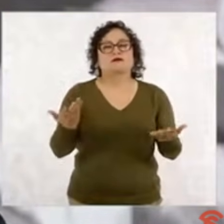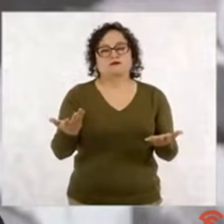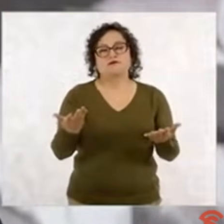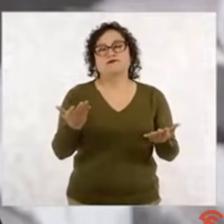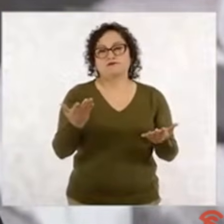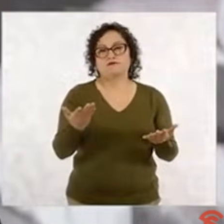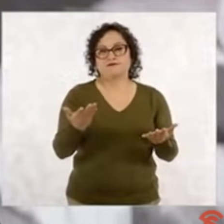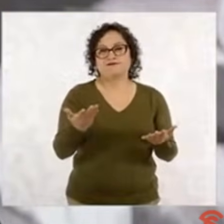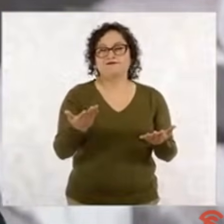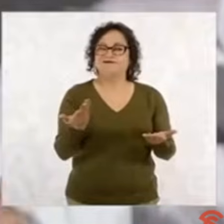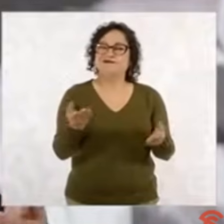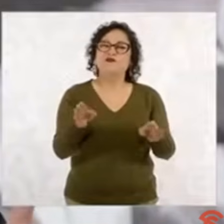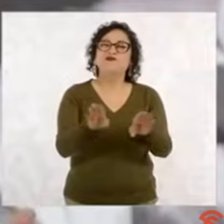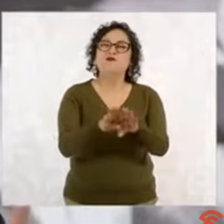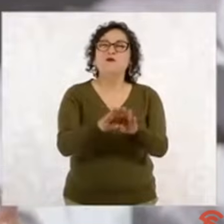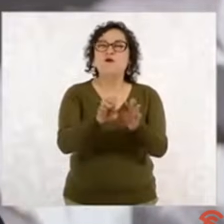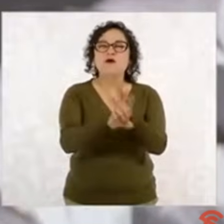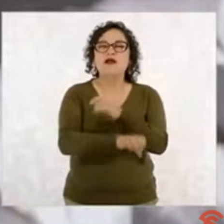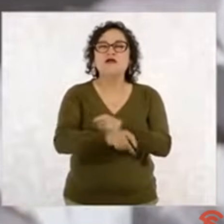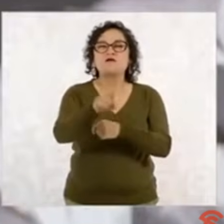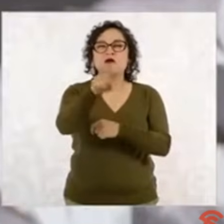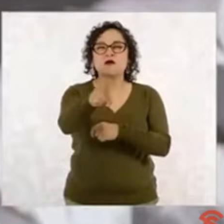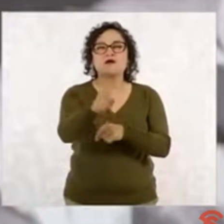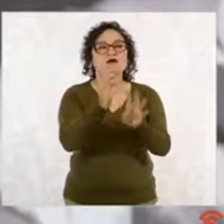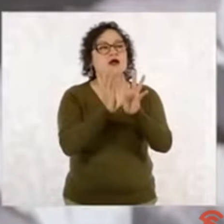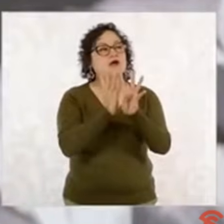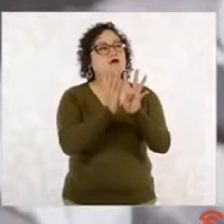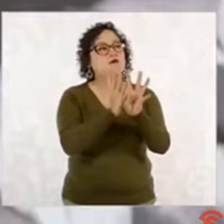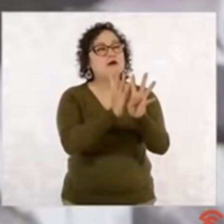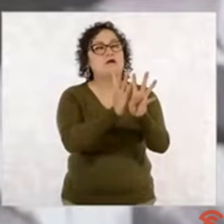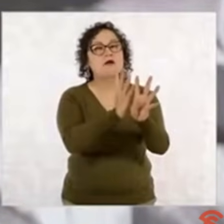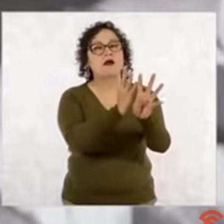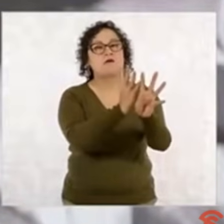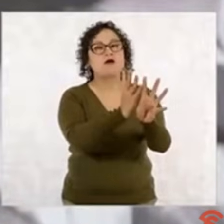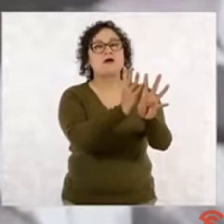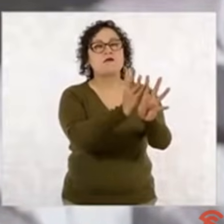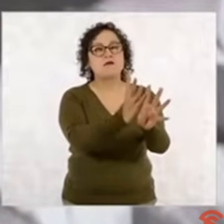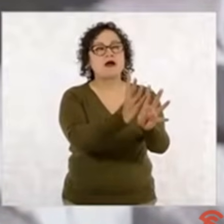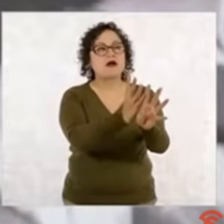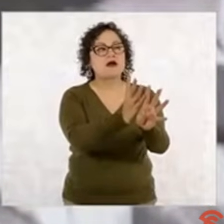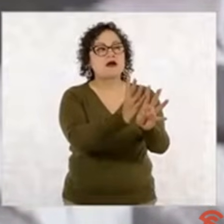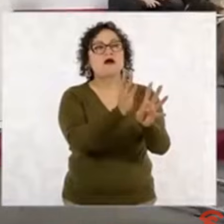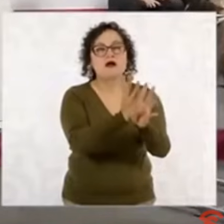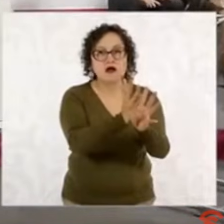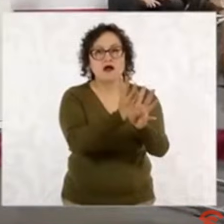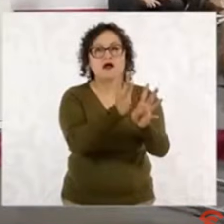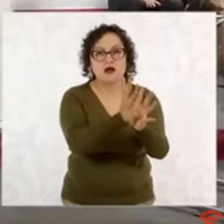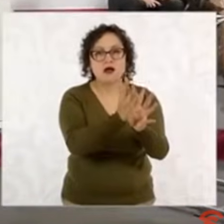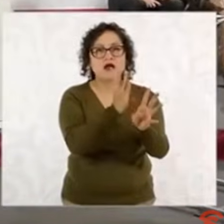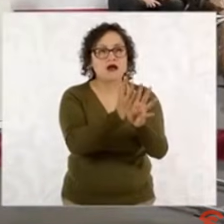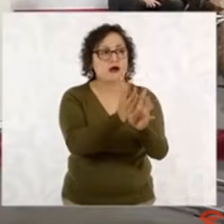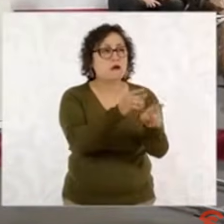como tener formada una cubeta y no permitir que el que la necesita, que la tiene atrás, la pueda utilizar. Adelante.